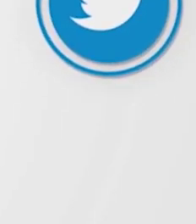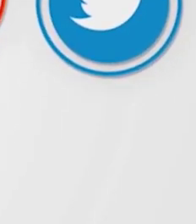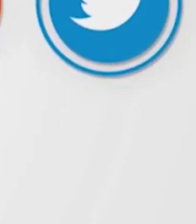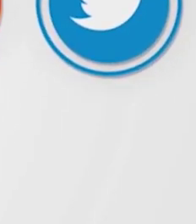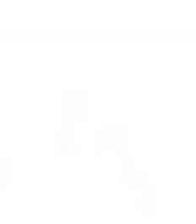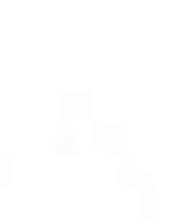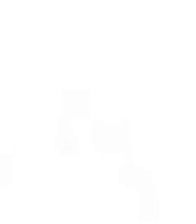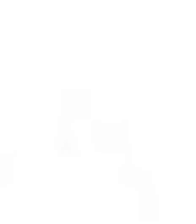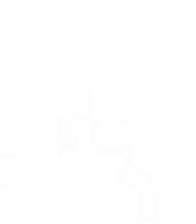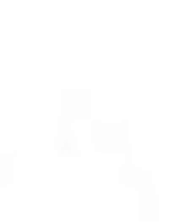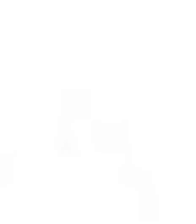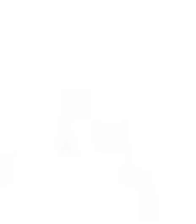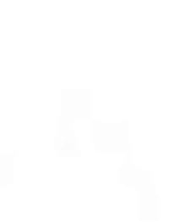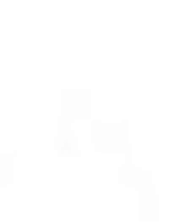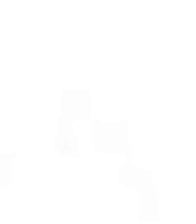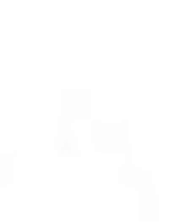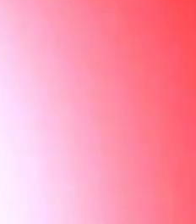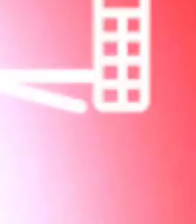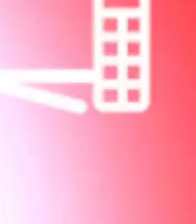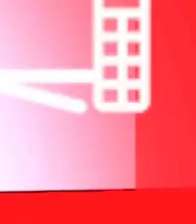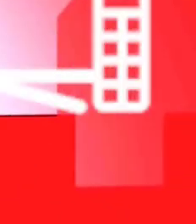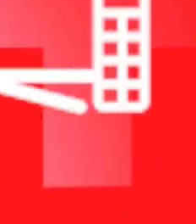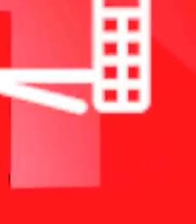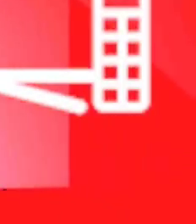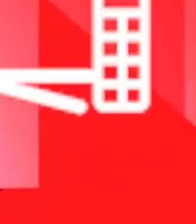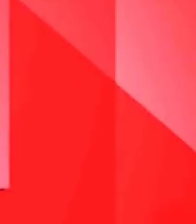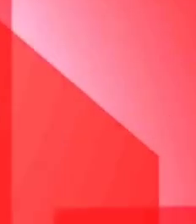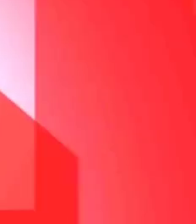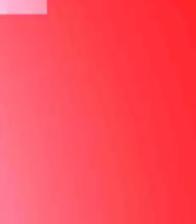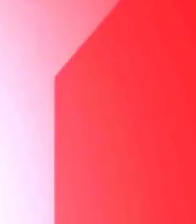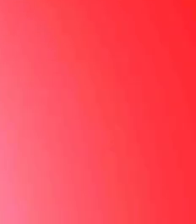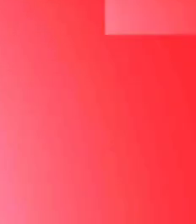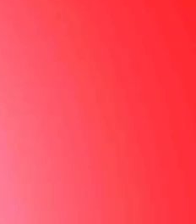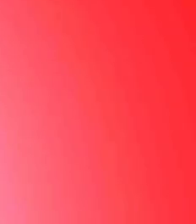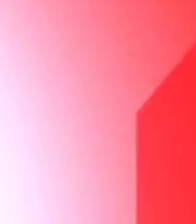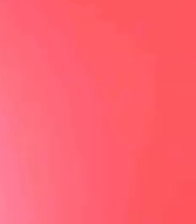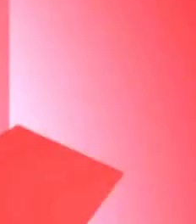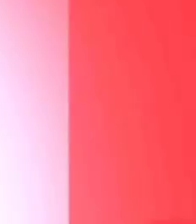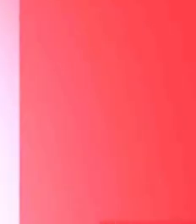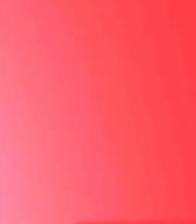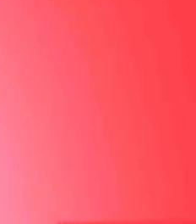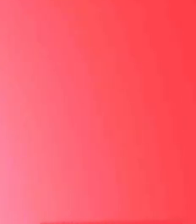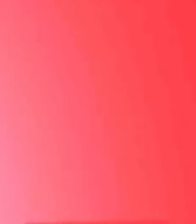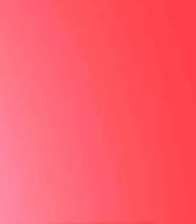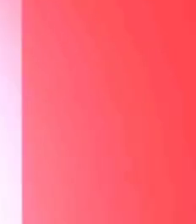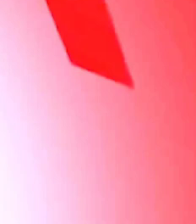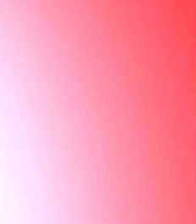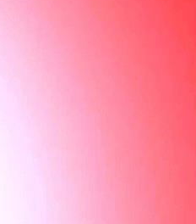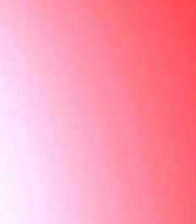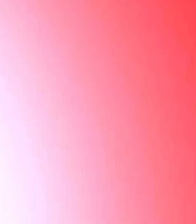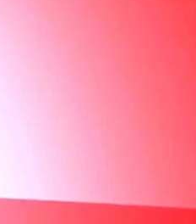las multiplataformas de Hoy Perú TV, televisión, redes sociales y página web.